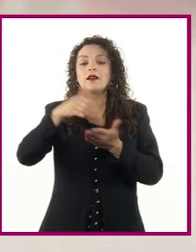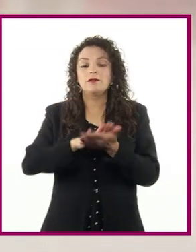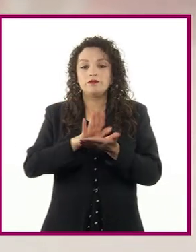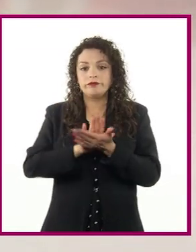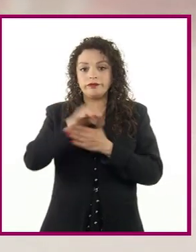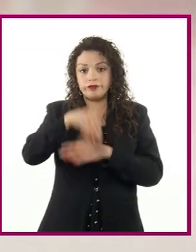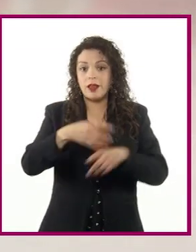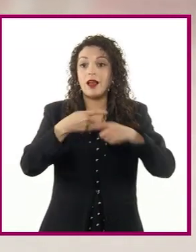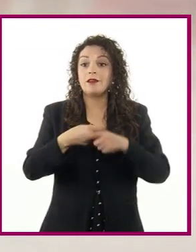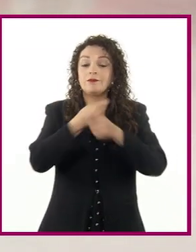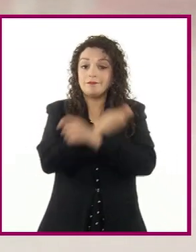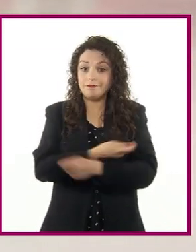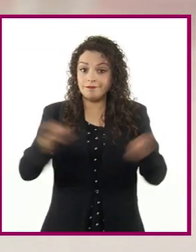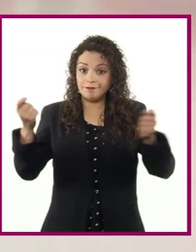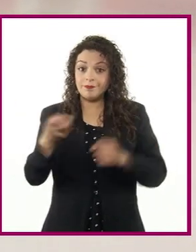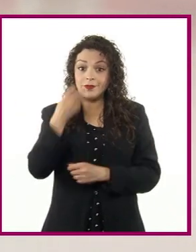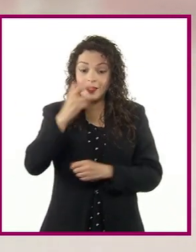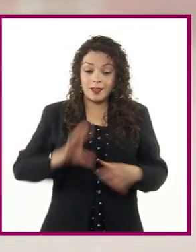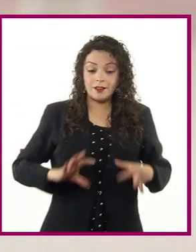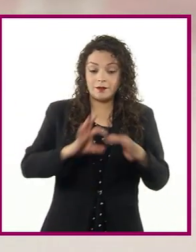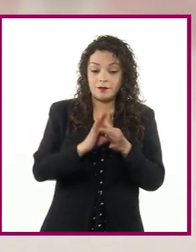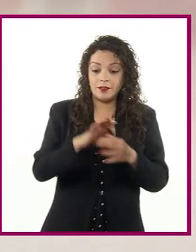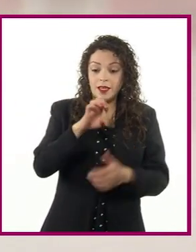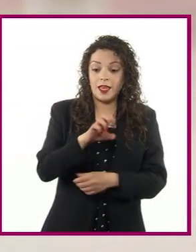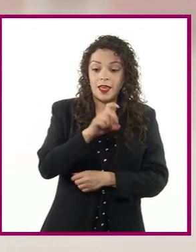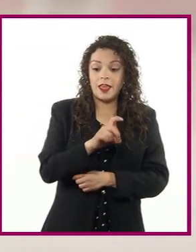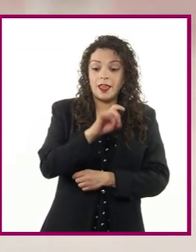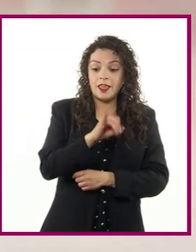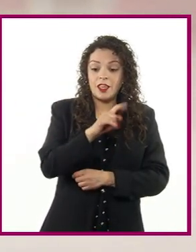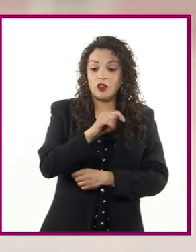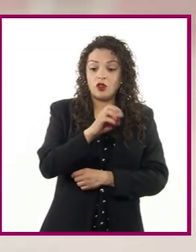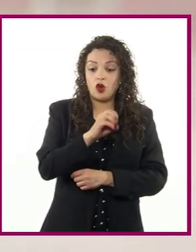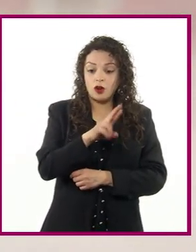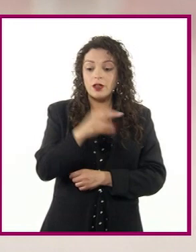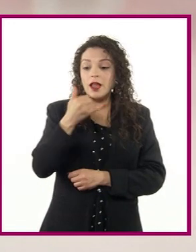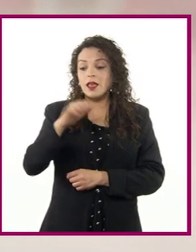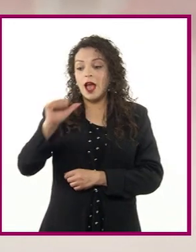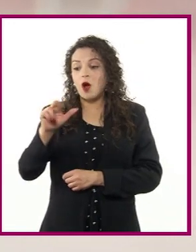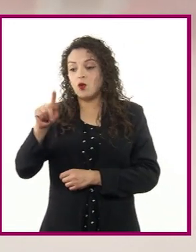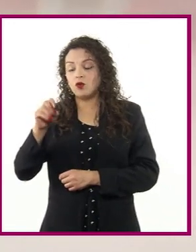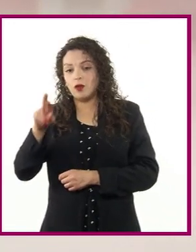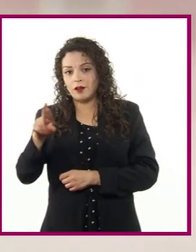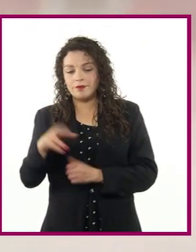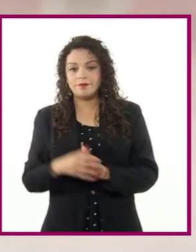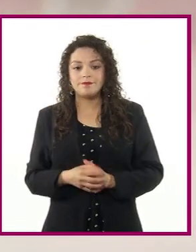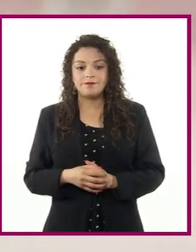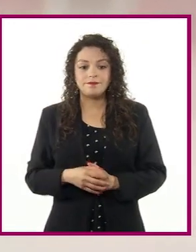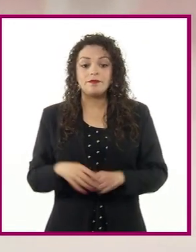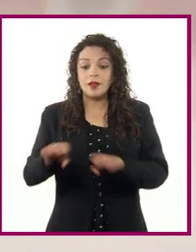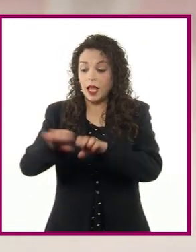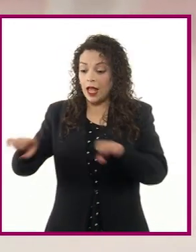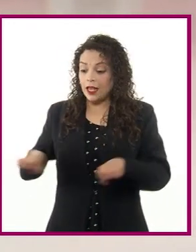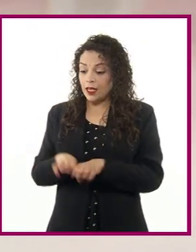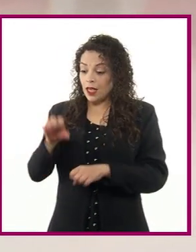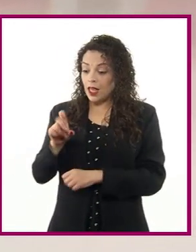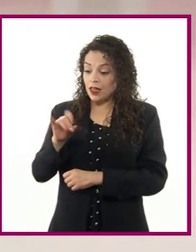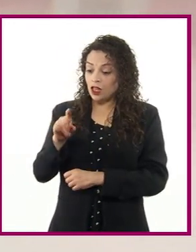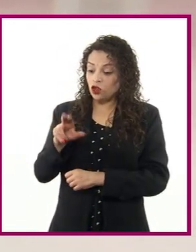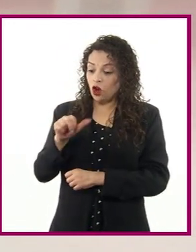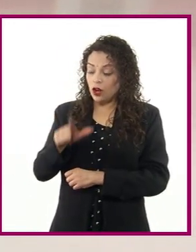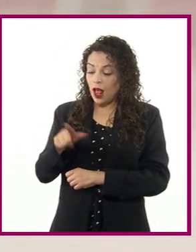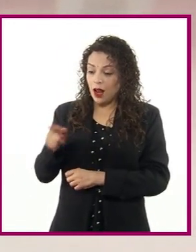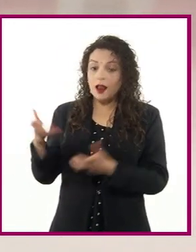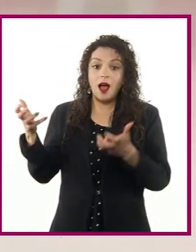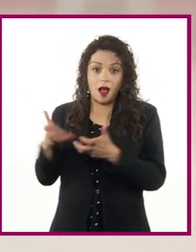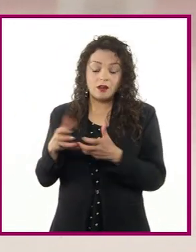editorial y el autor. Los manuscritos aceptados son editados y formateados por los equipos editoriales y de producción